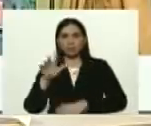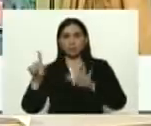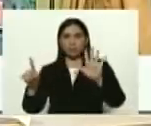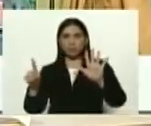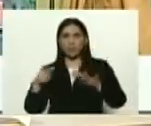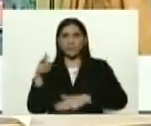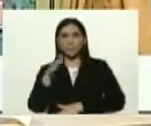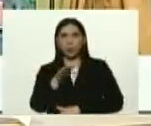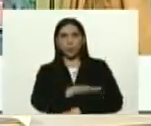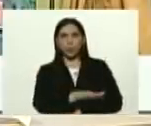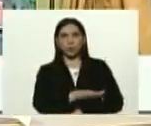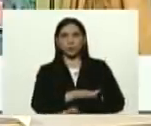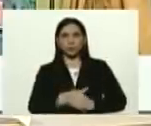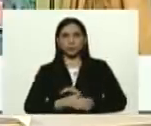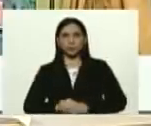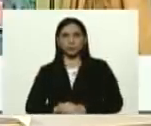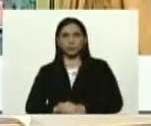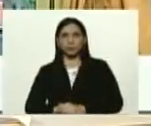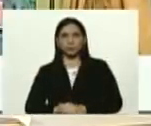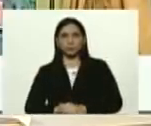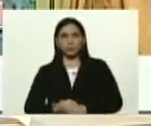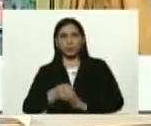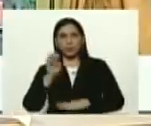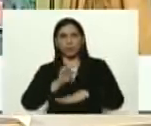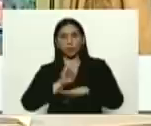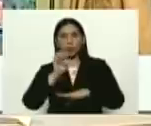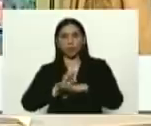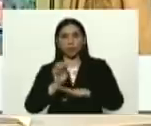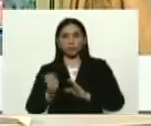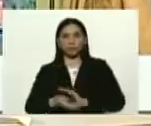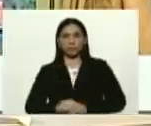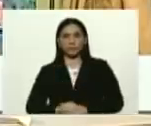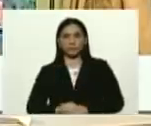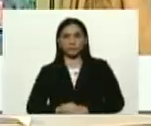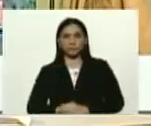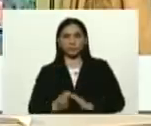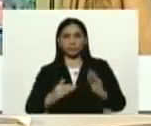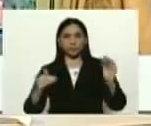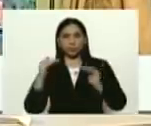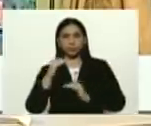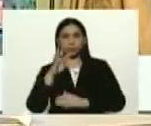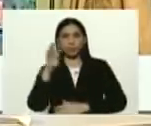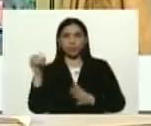1.356 fallecidos. Ecuador llegó a